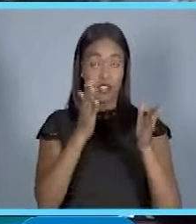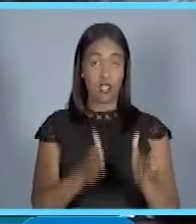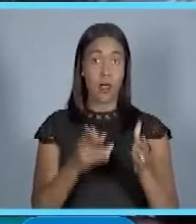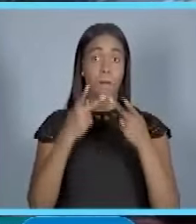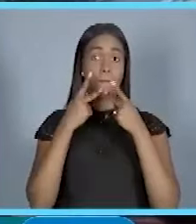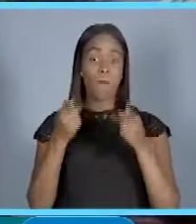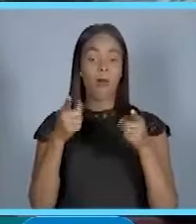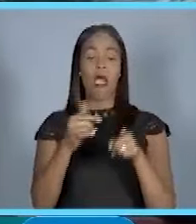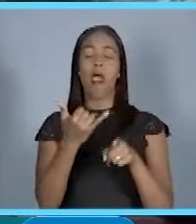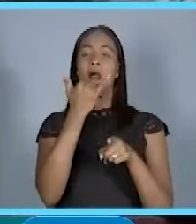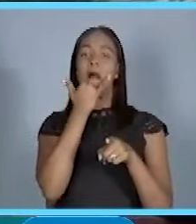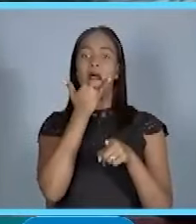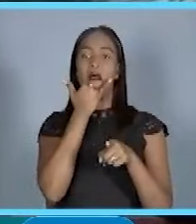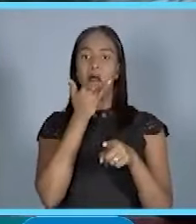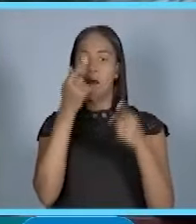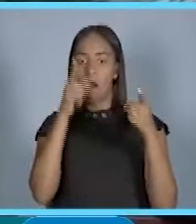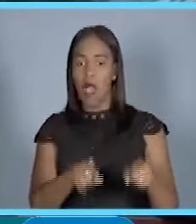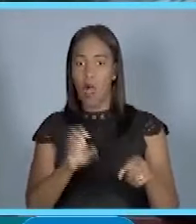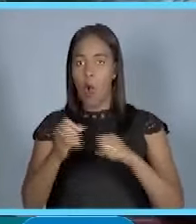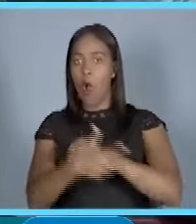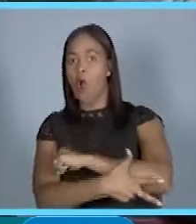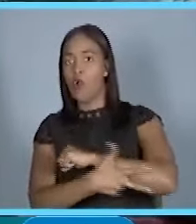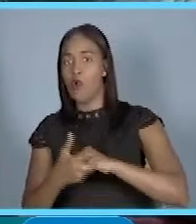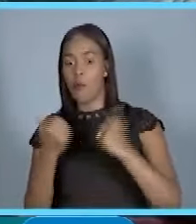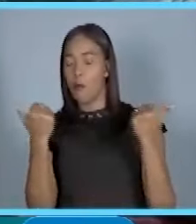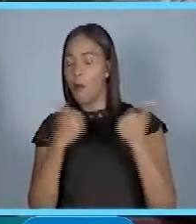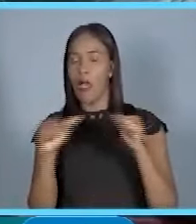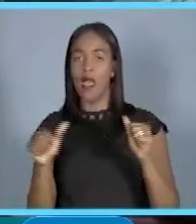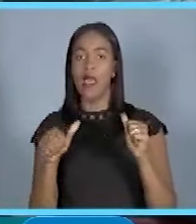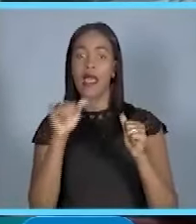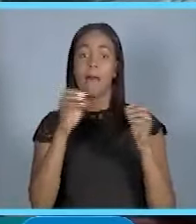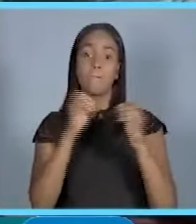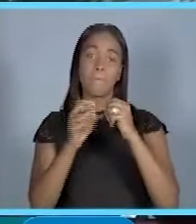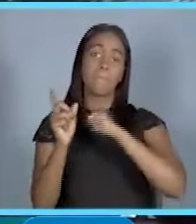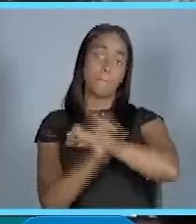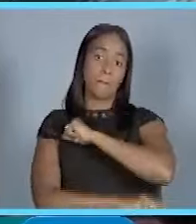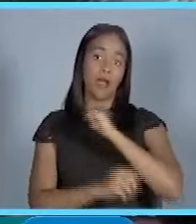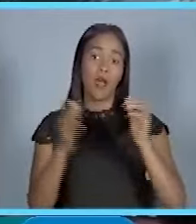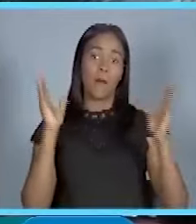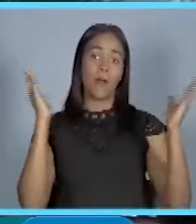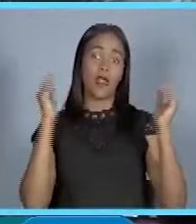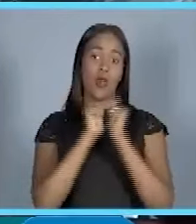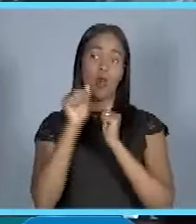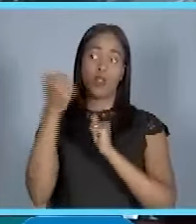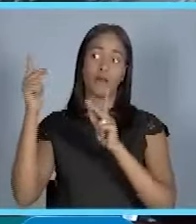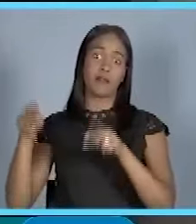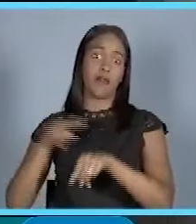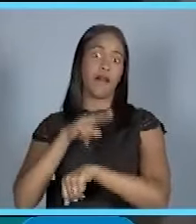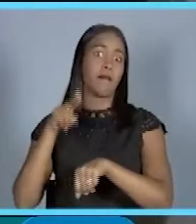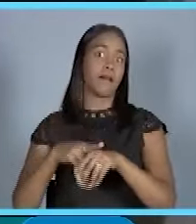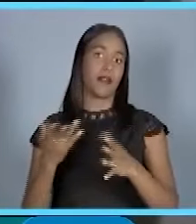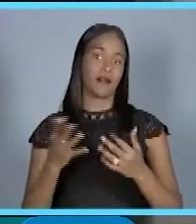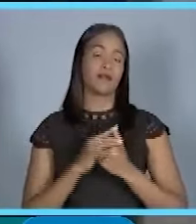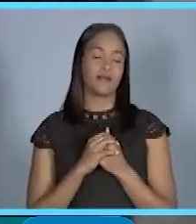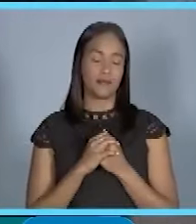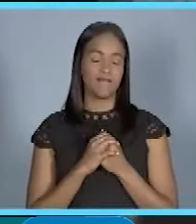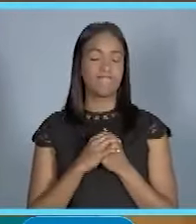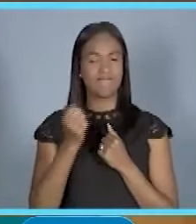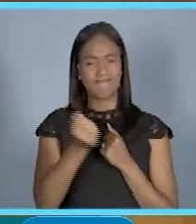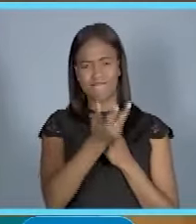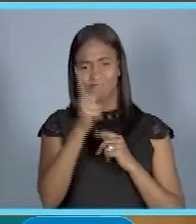error o comete un hurto o un robo, es más castigable que una persona normal. Mientras que